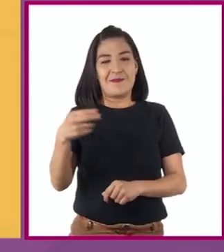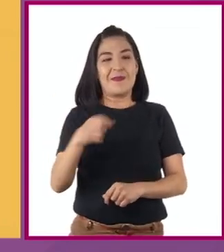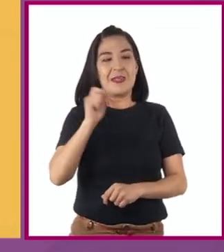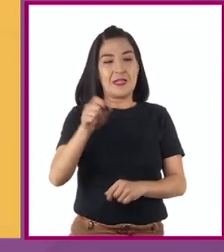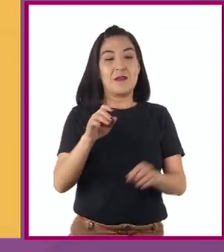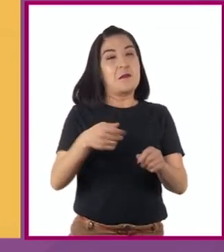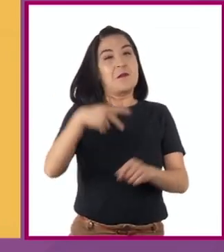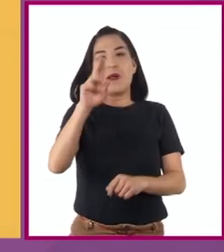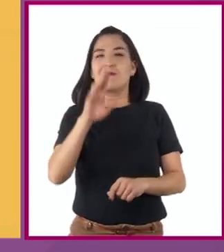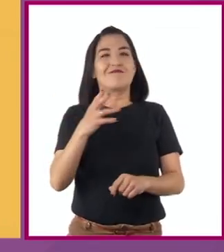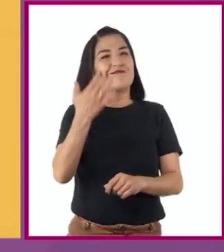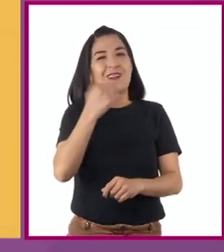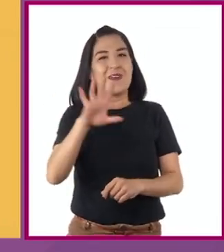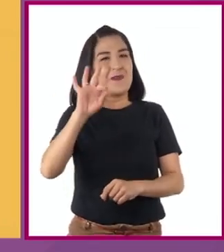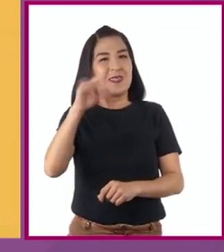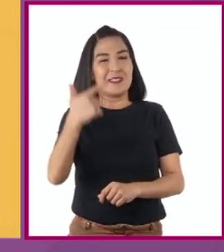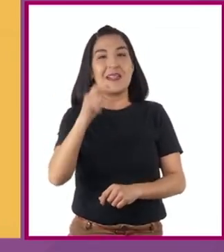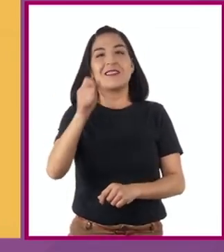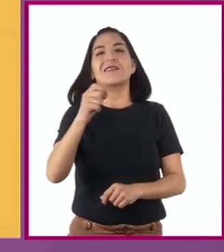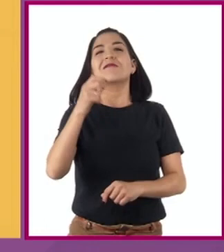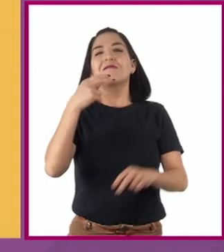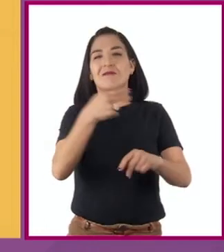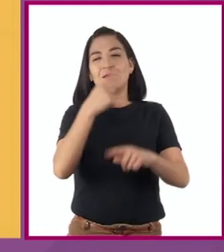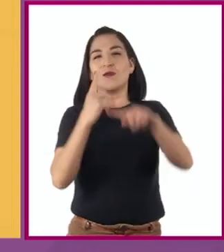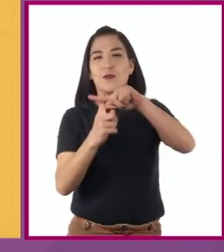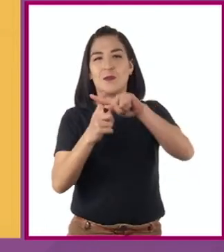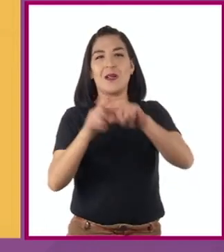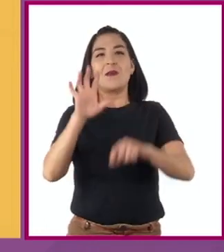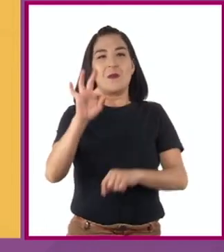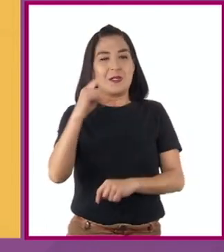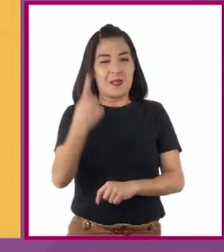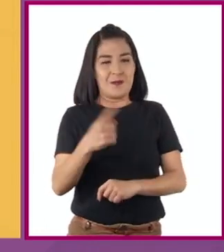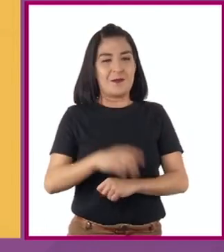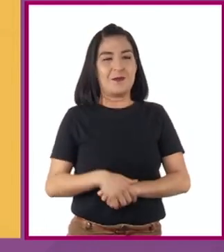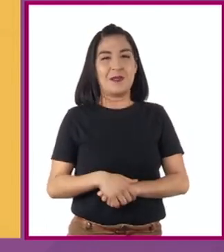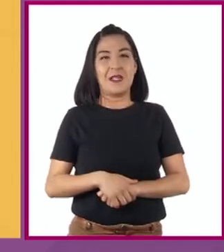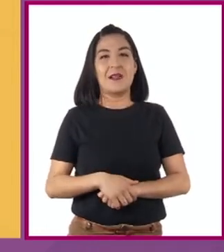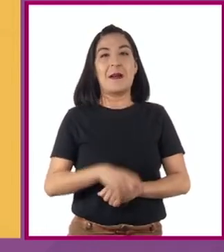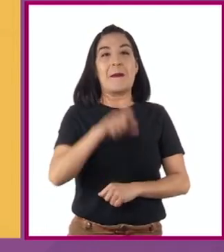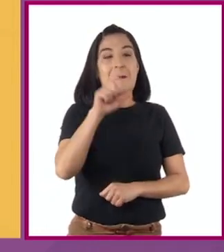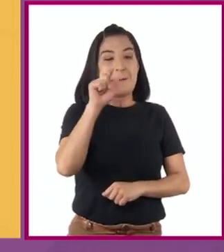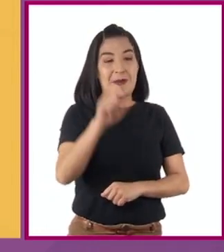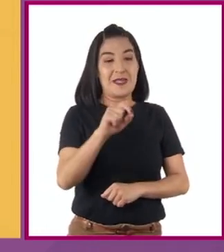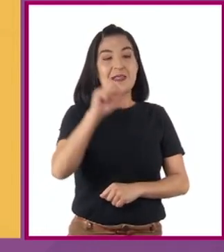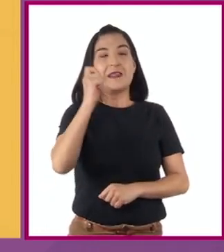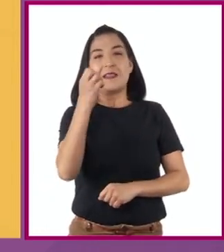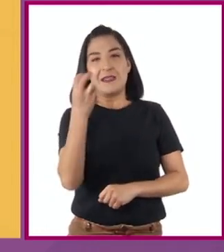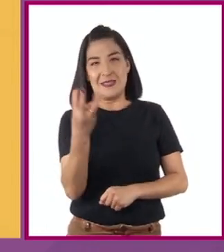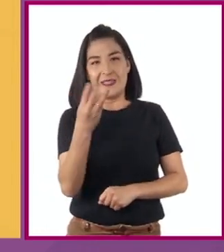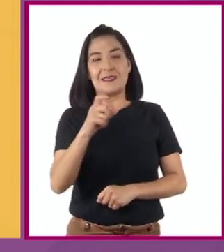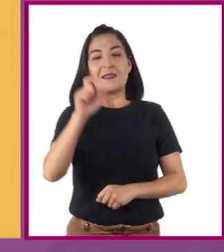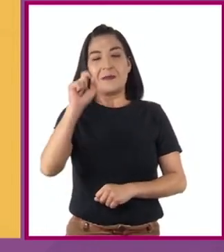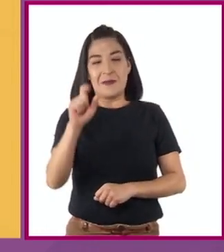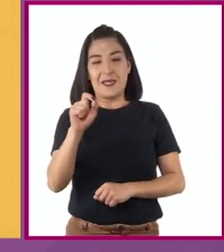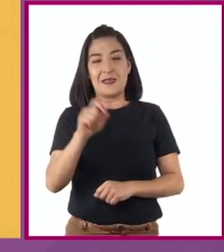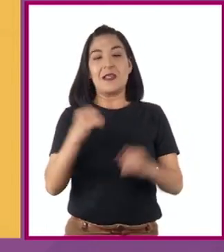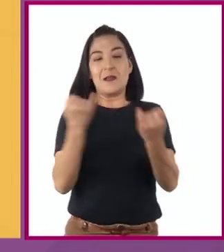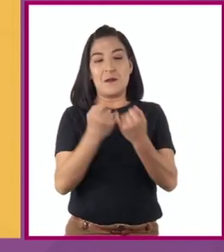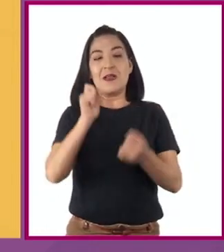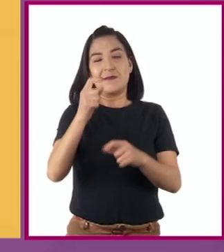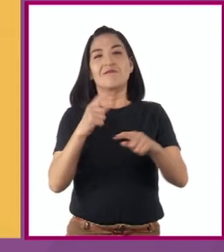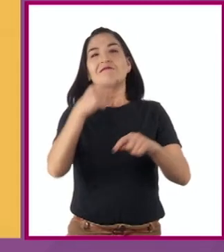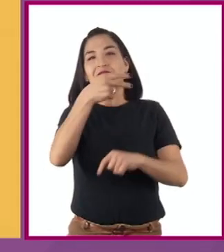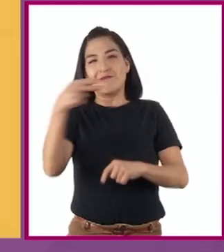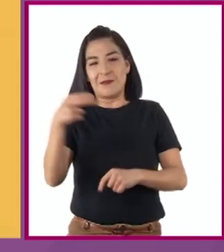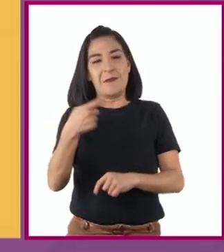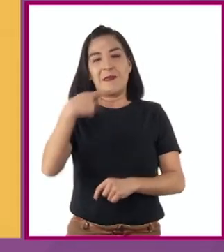suman 47, suman 41. Segunda opción, 23 y 20. Sí restan 3, pero